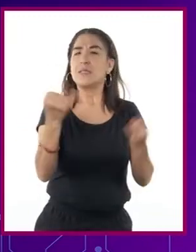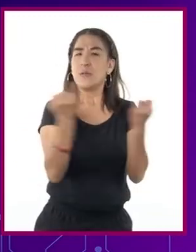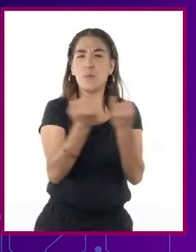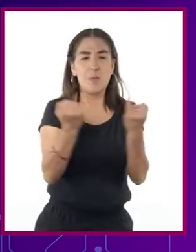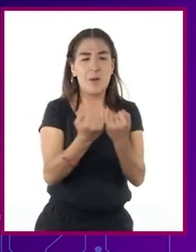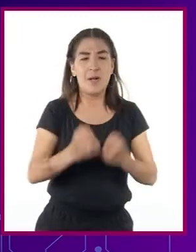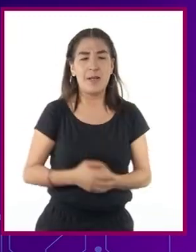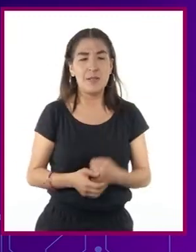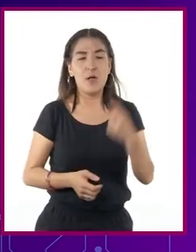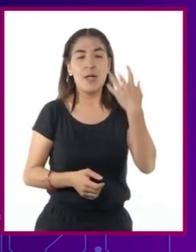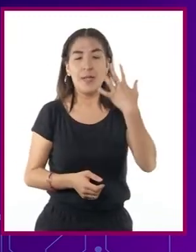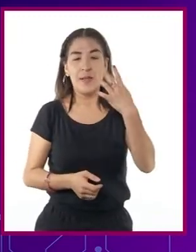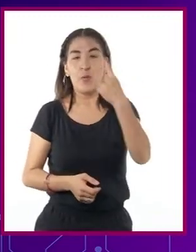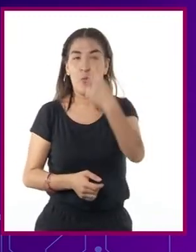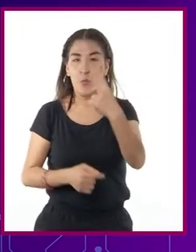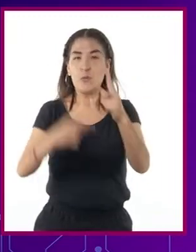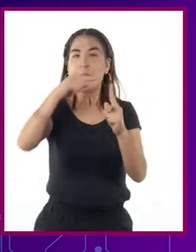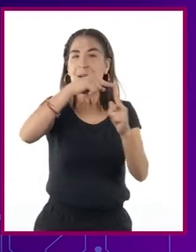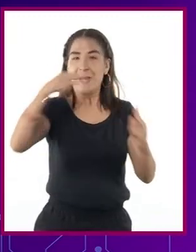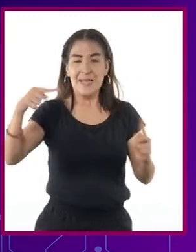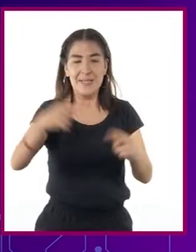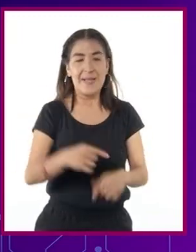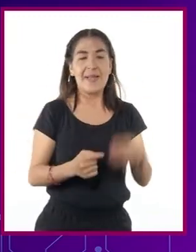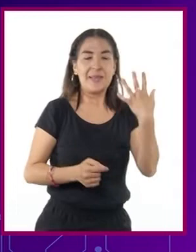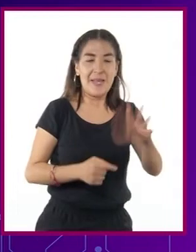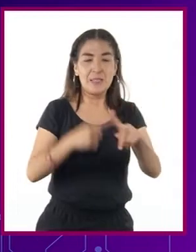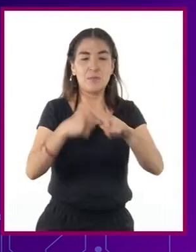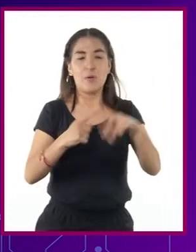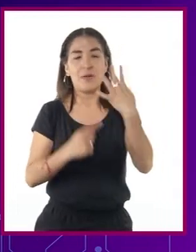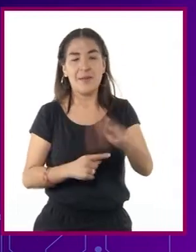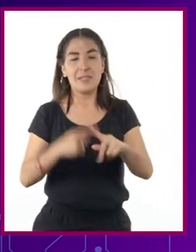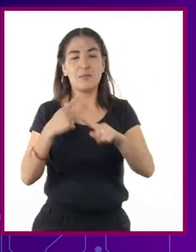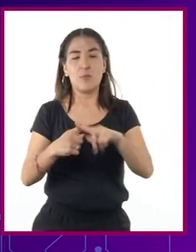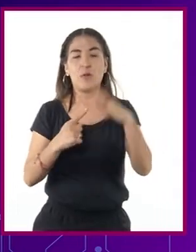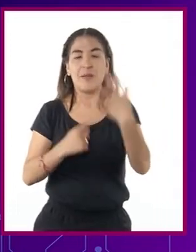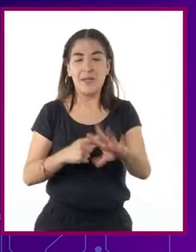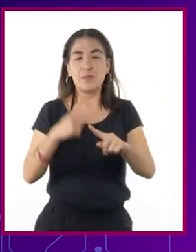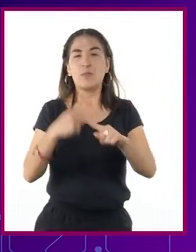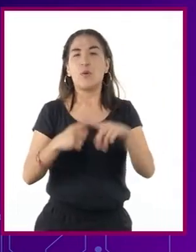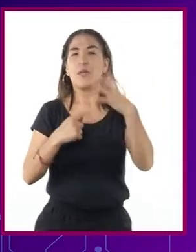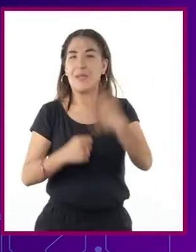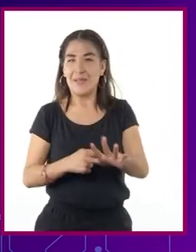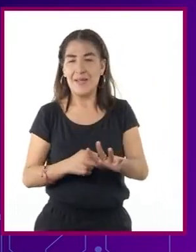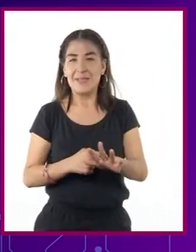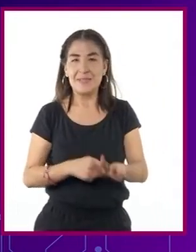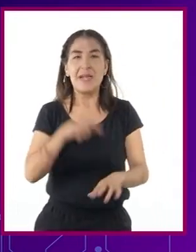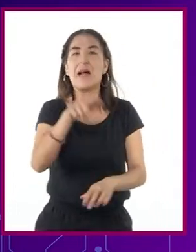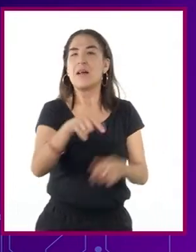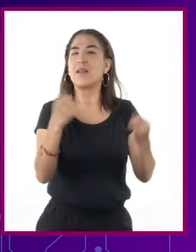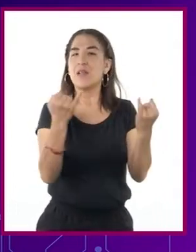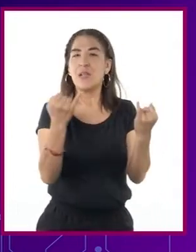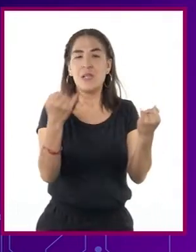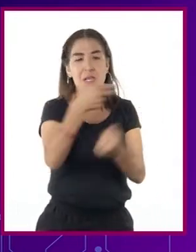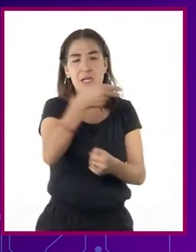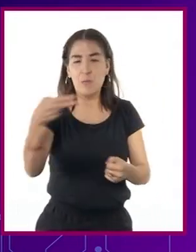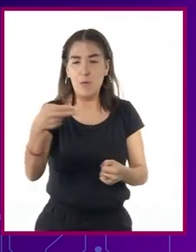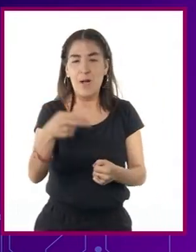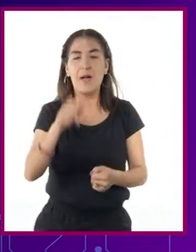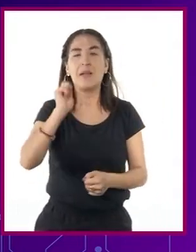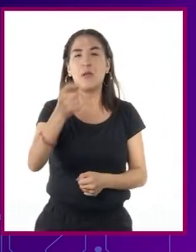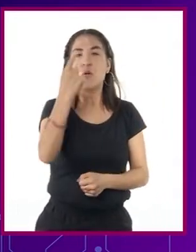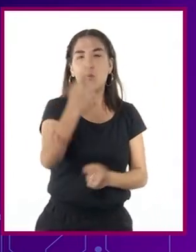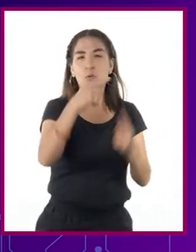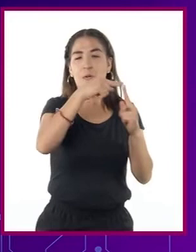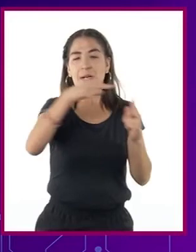a 1 entre 10 por 10 por 10 por 10 por 10, que es igual a la fracción